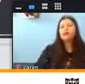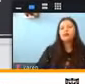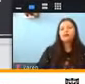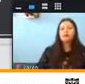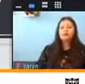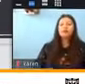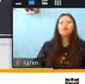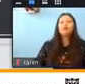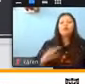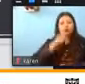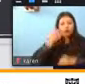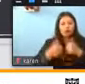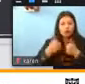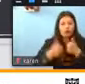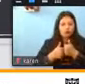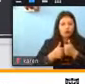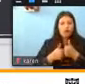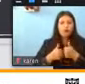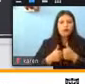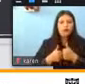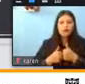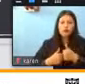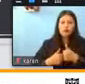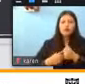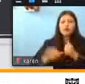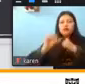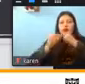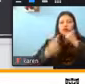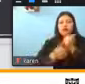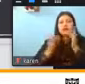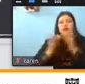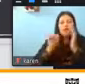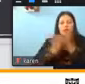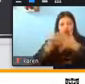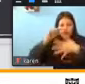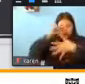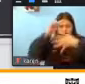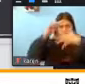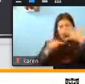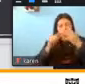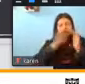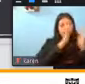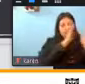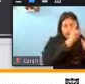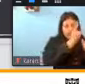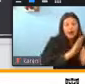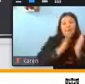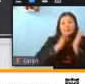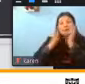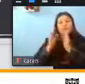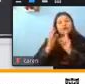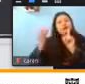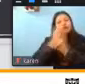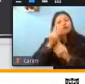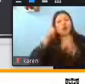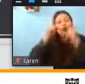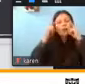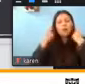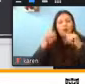Particularmente sobre el subeje sobre negacionismos, nos encontramos con una preocupación entre las y los